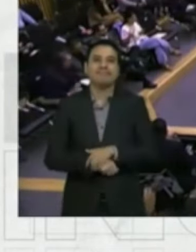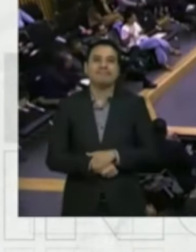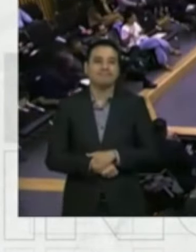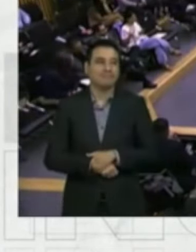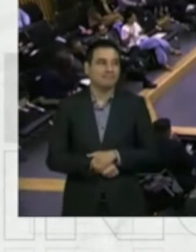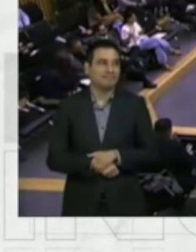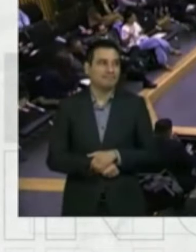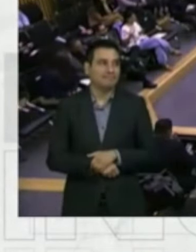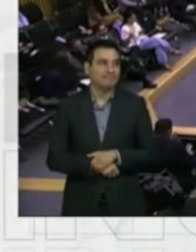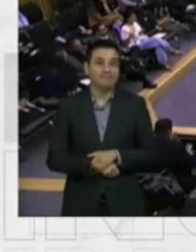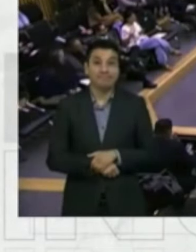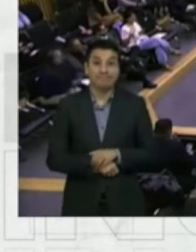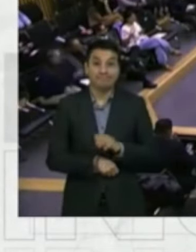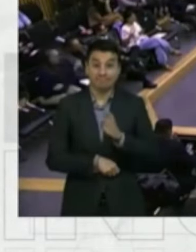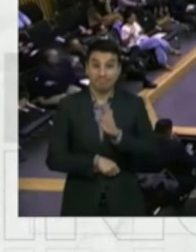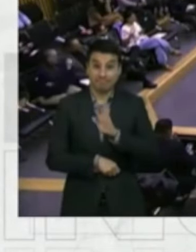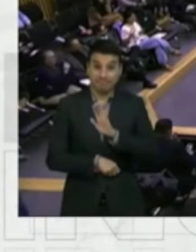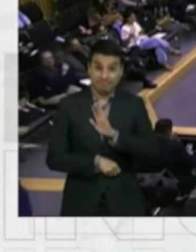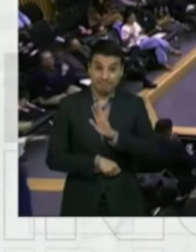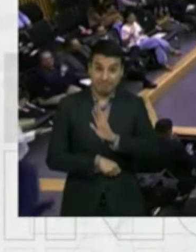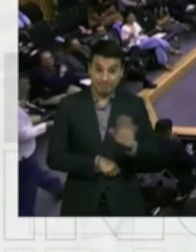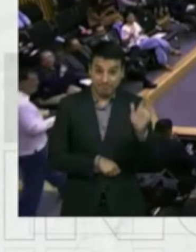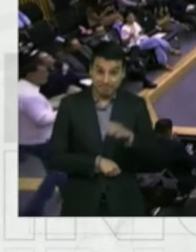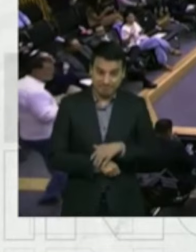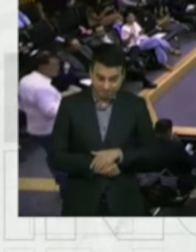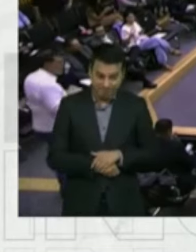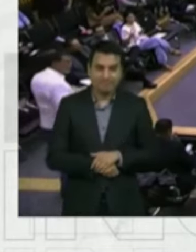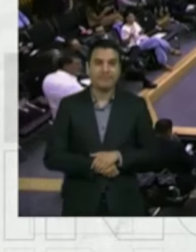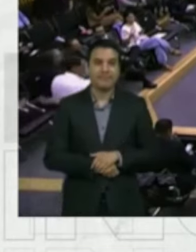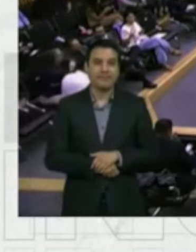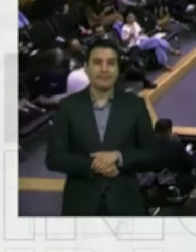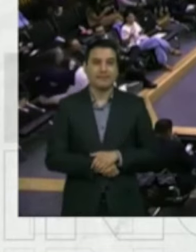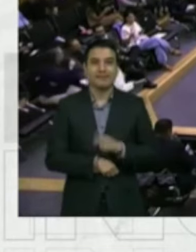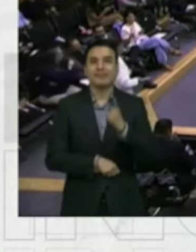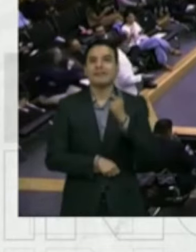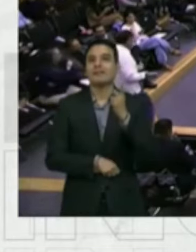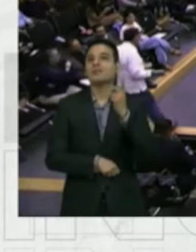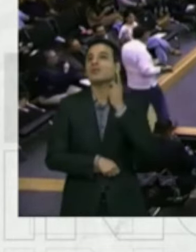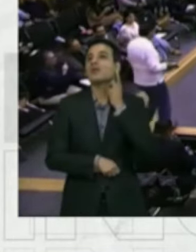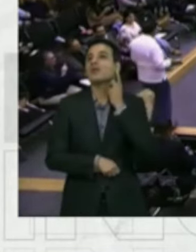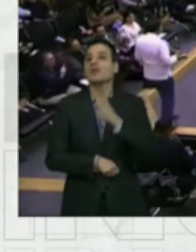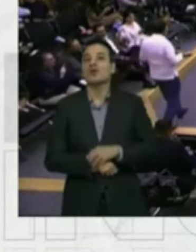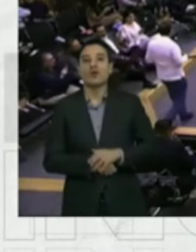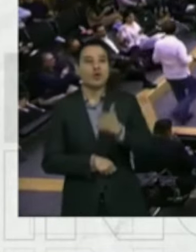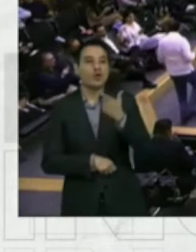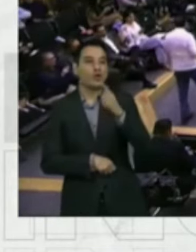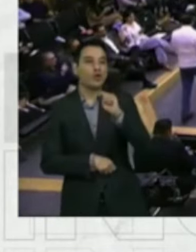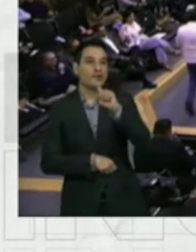No habiendo más intervenciones, adelante, diputado Sergio Gutiérrez Luna.